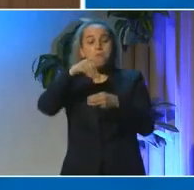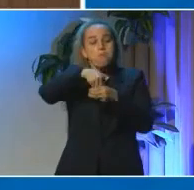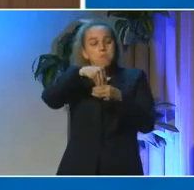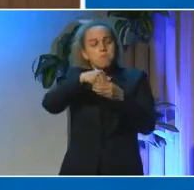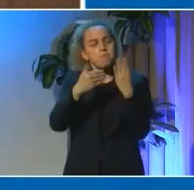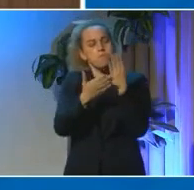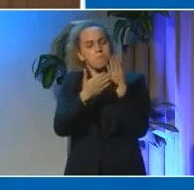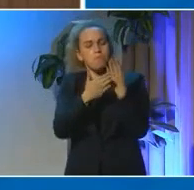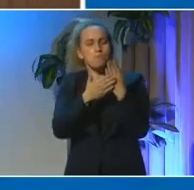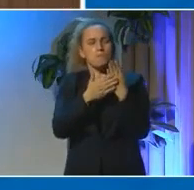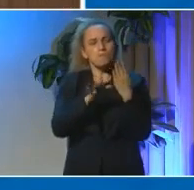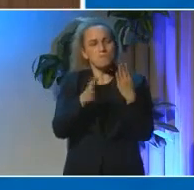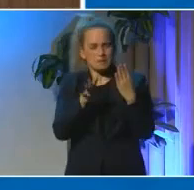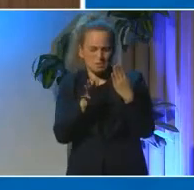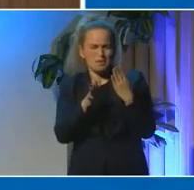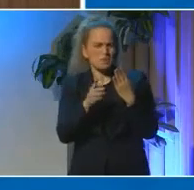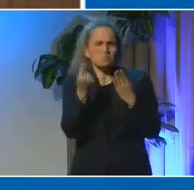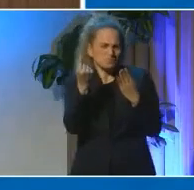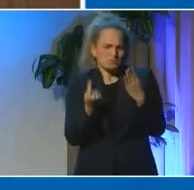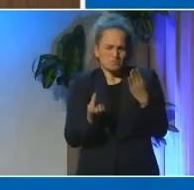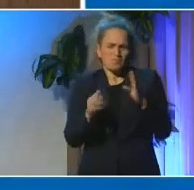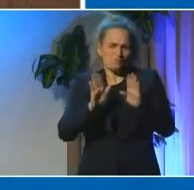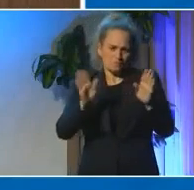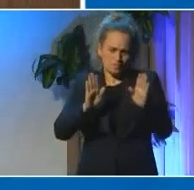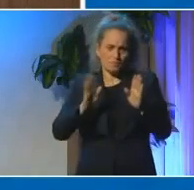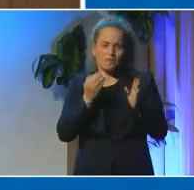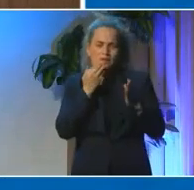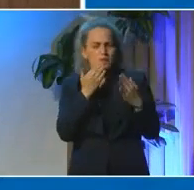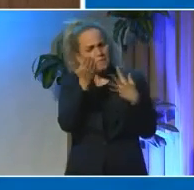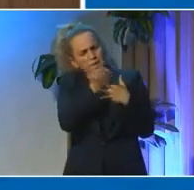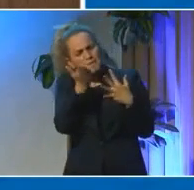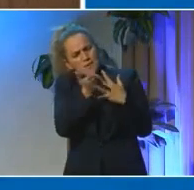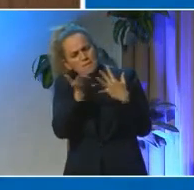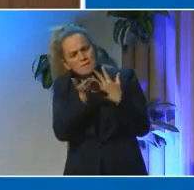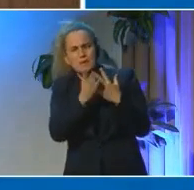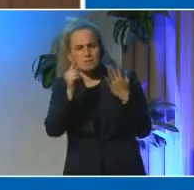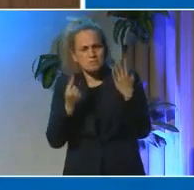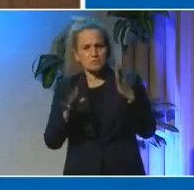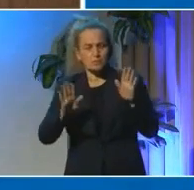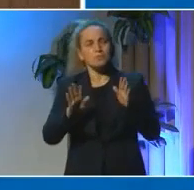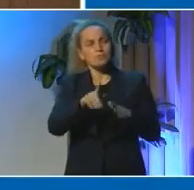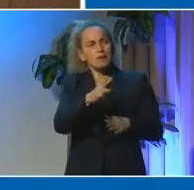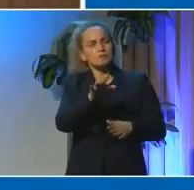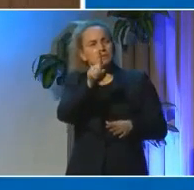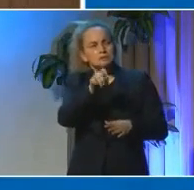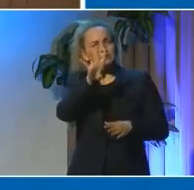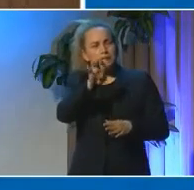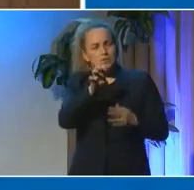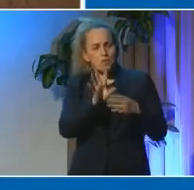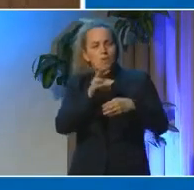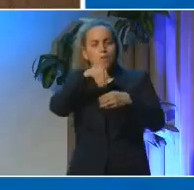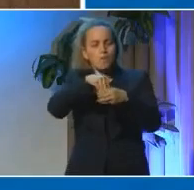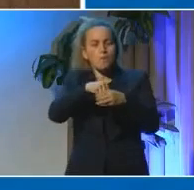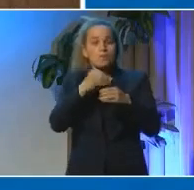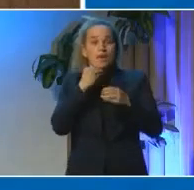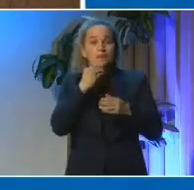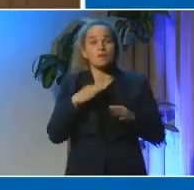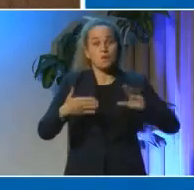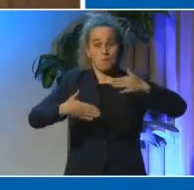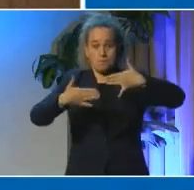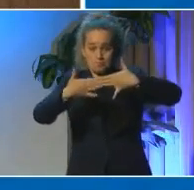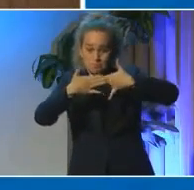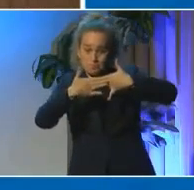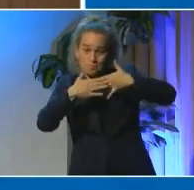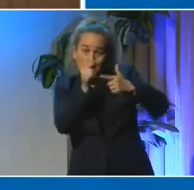aproximadamente sin entrar al componente parte por parte aproximadamente hay 69 elementos de la tabla periódica que nos acaba de